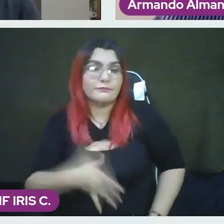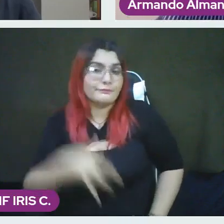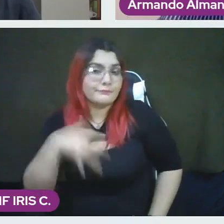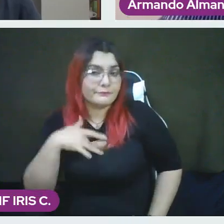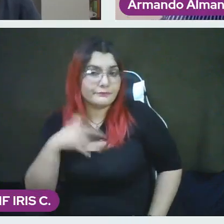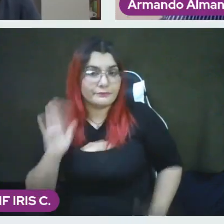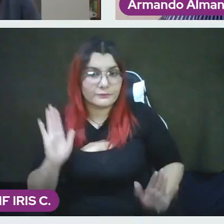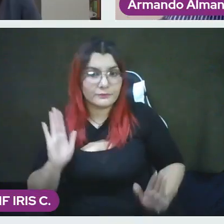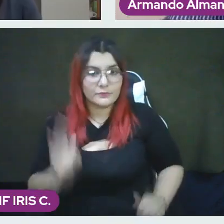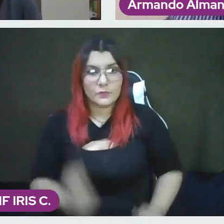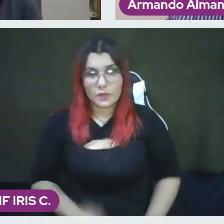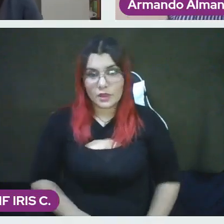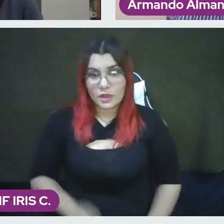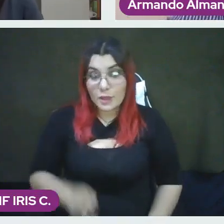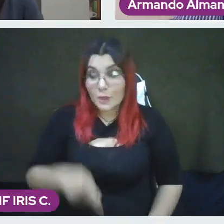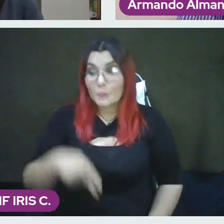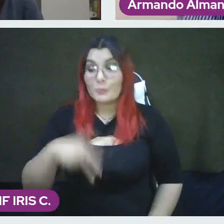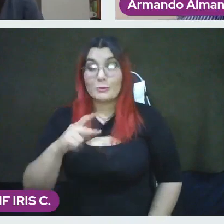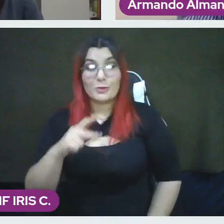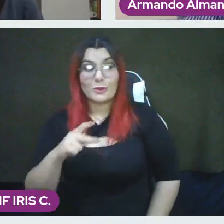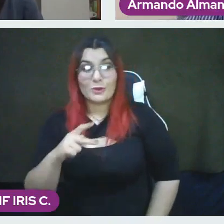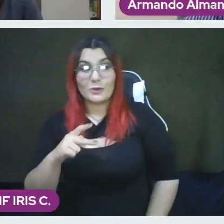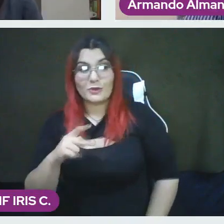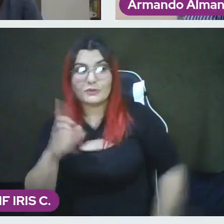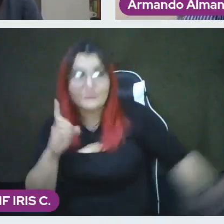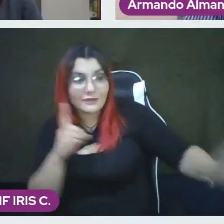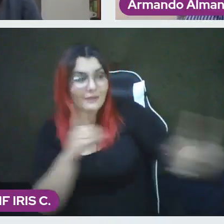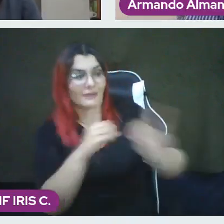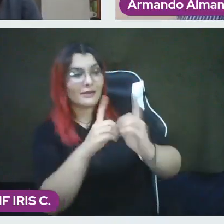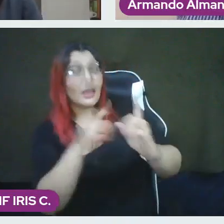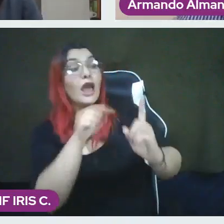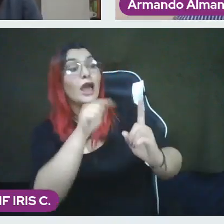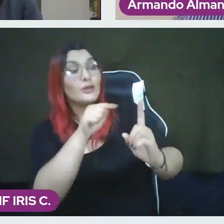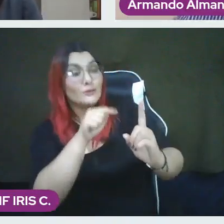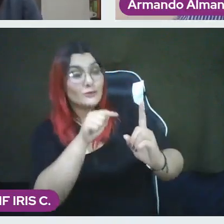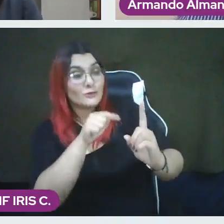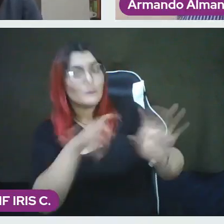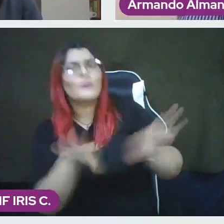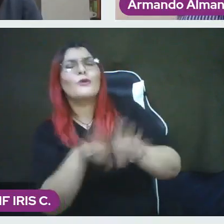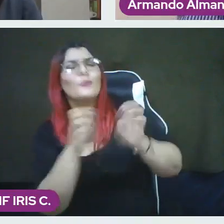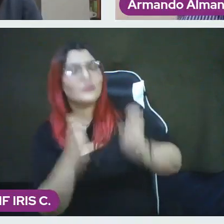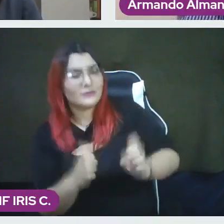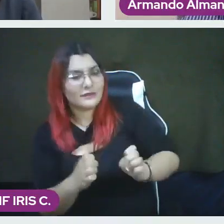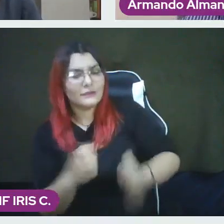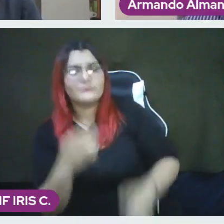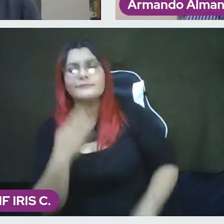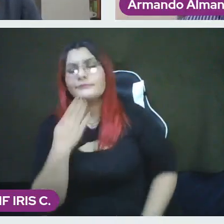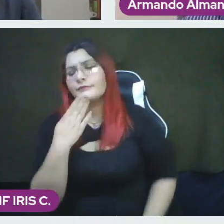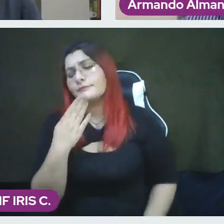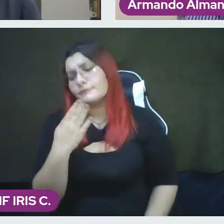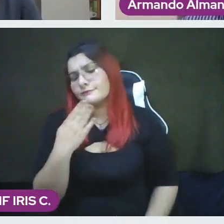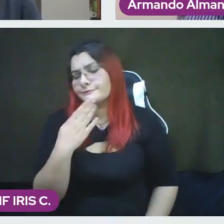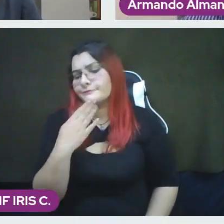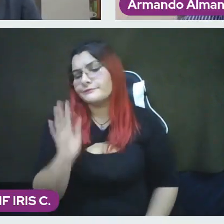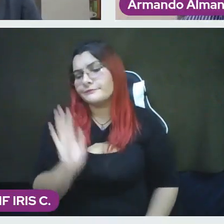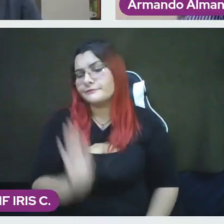le decimos, ¿cómo estás? ¿No? Nos dice, bien, bien, ¿no?